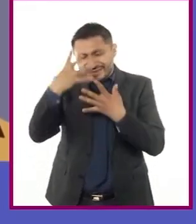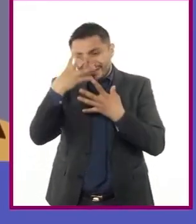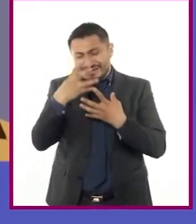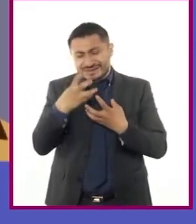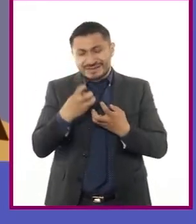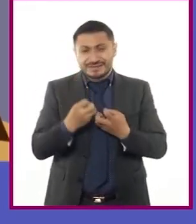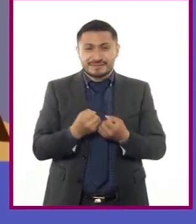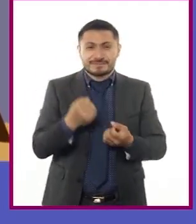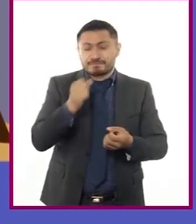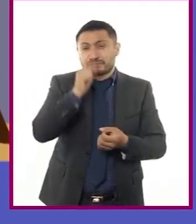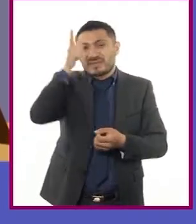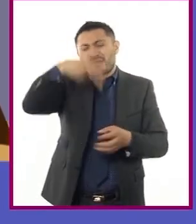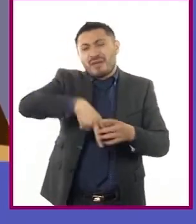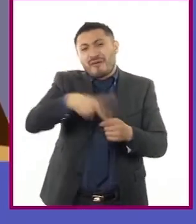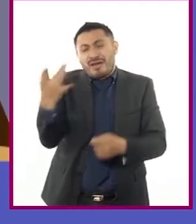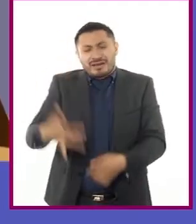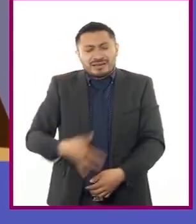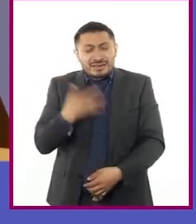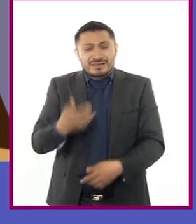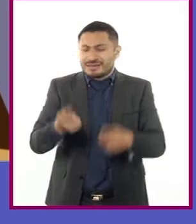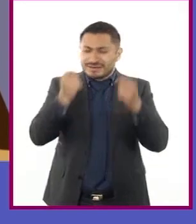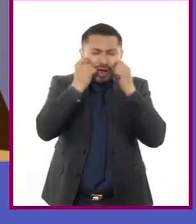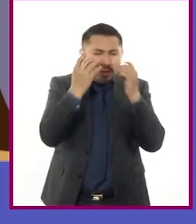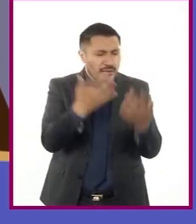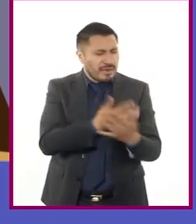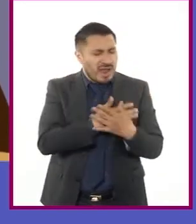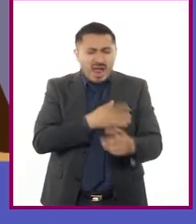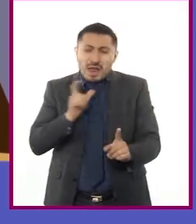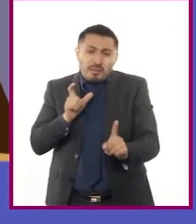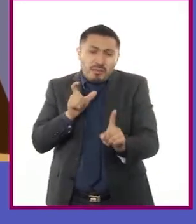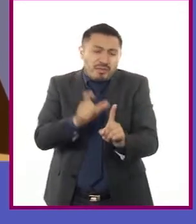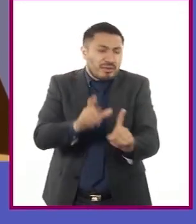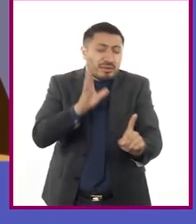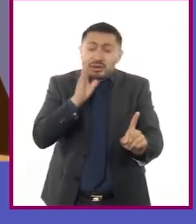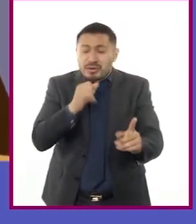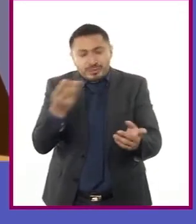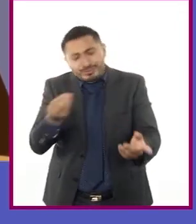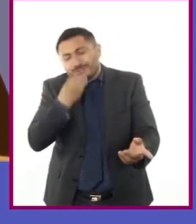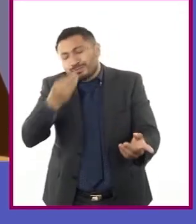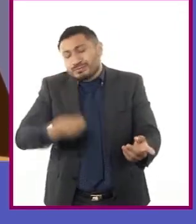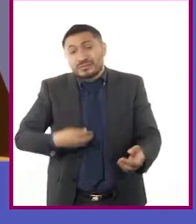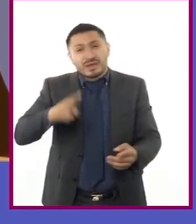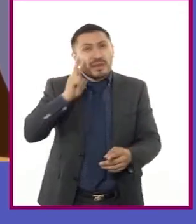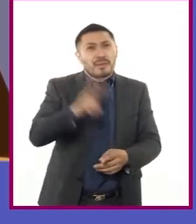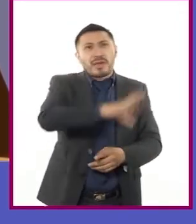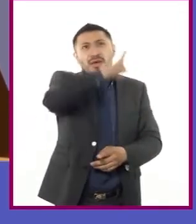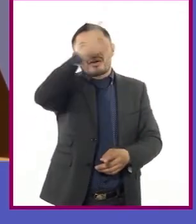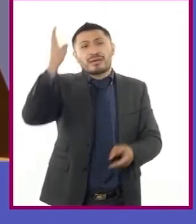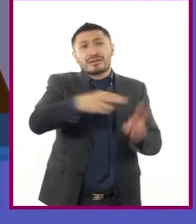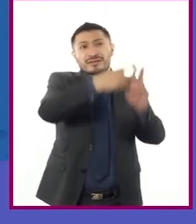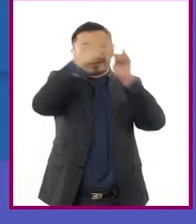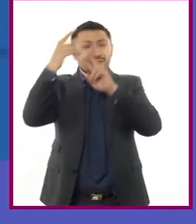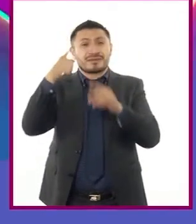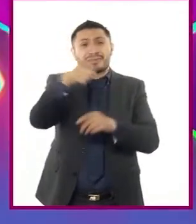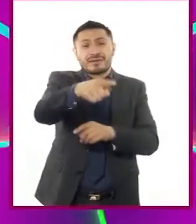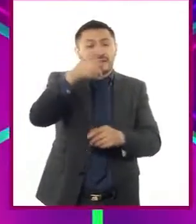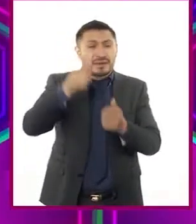rocío. ¿Qué importa que mi amor no pudiera guardarla? La noche está estrellada y ella no está